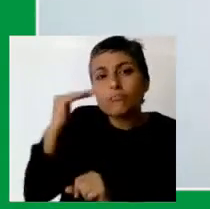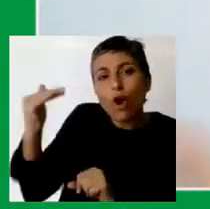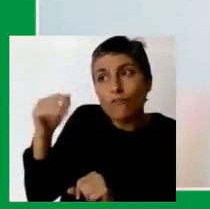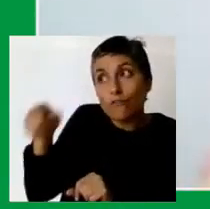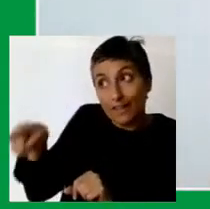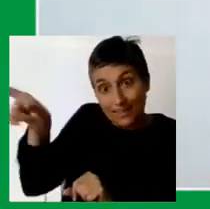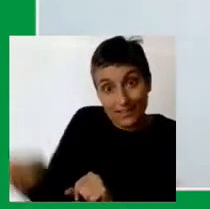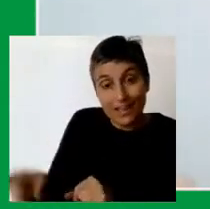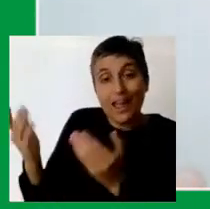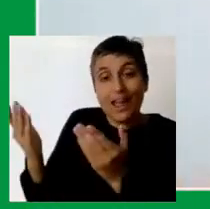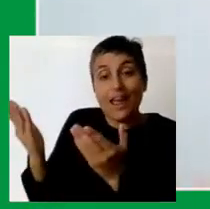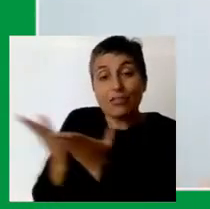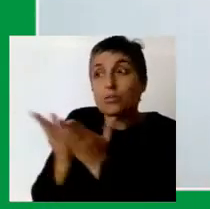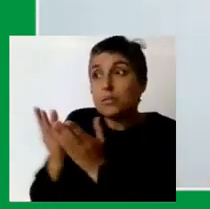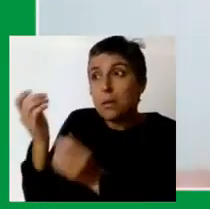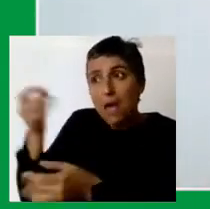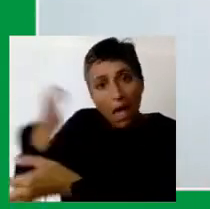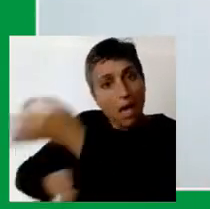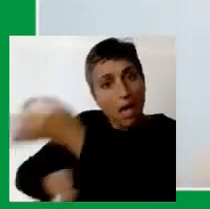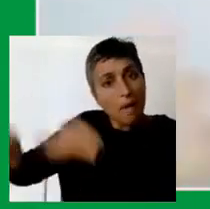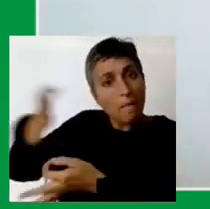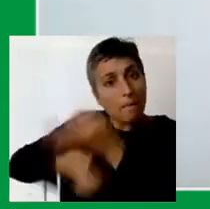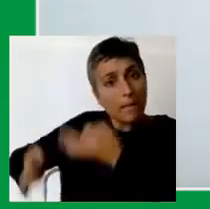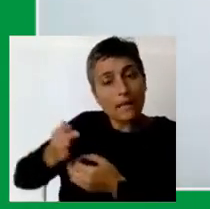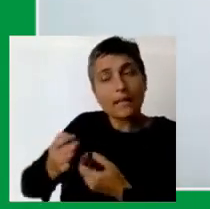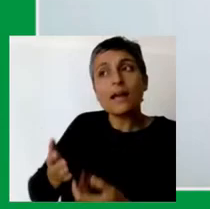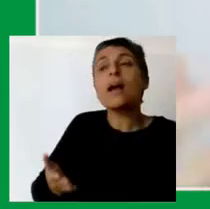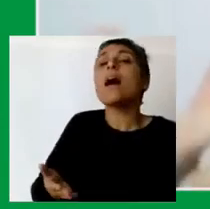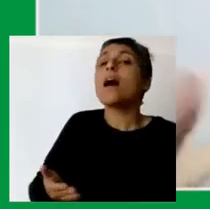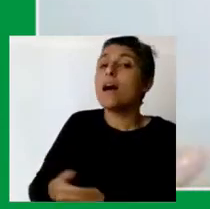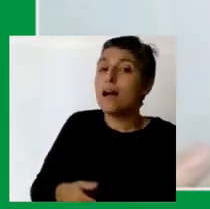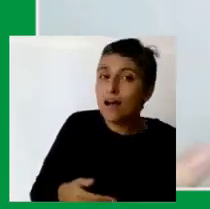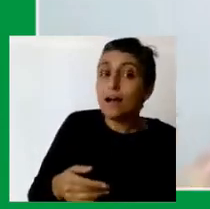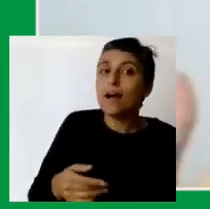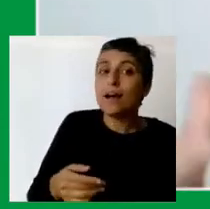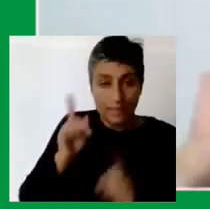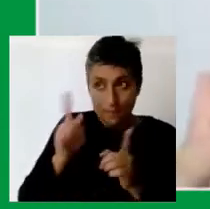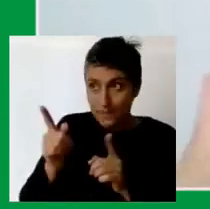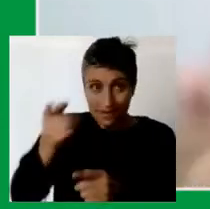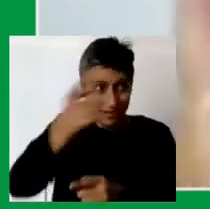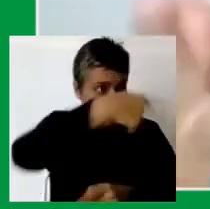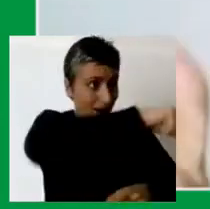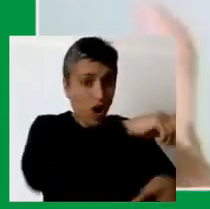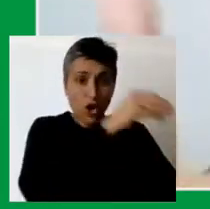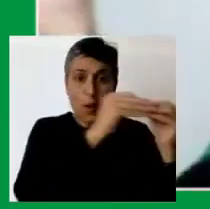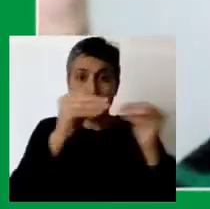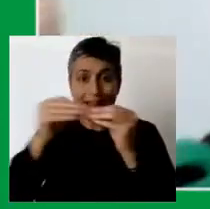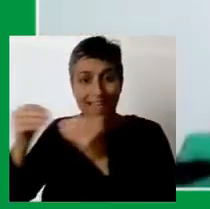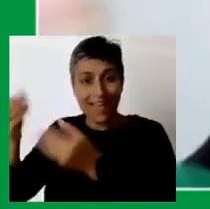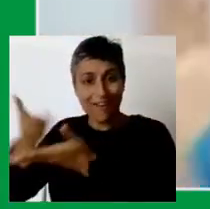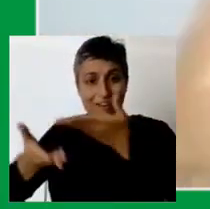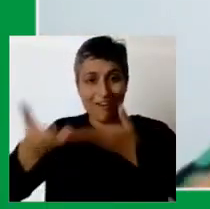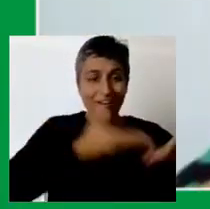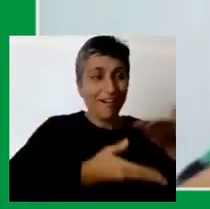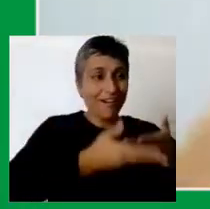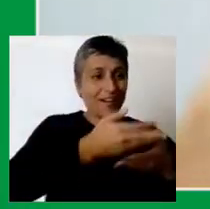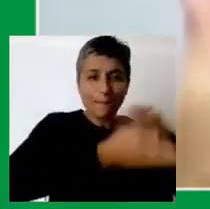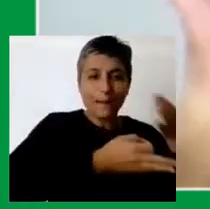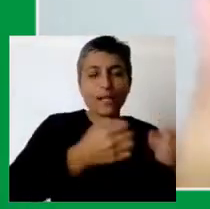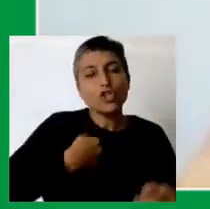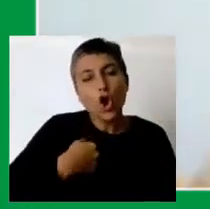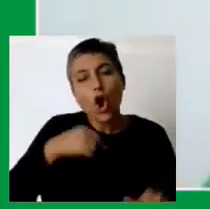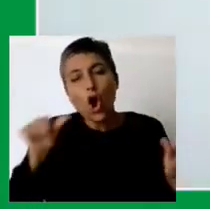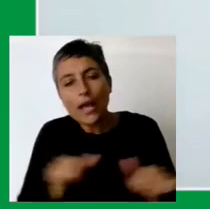que puedan explicarnos, ¿no? A nosotros, y como yo decía, a sus pares. Bueno, hice